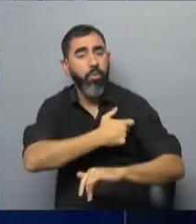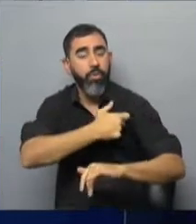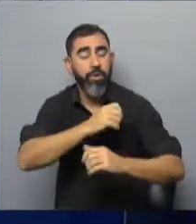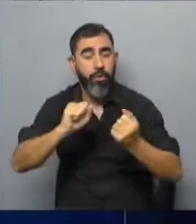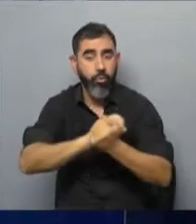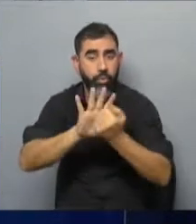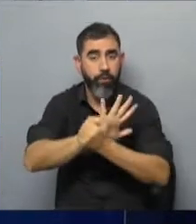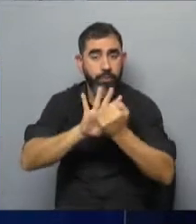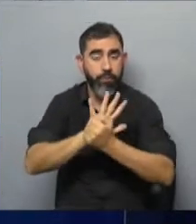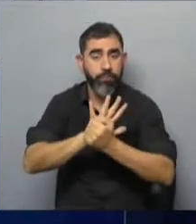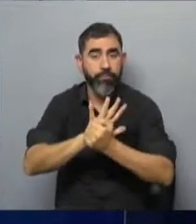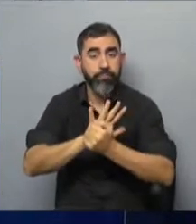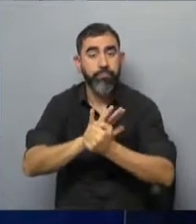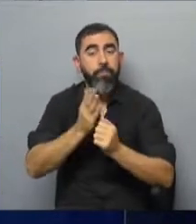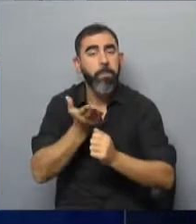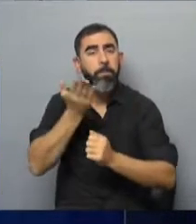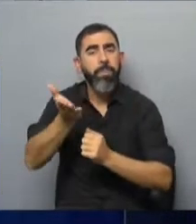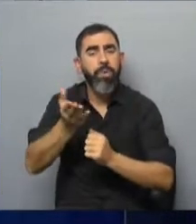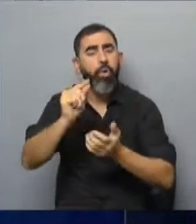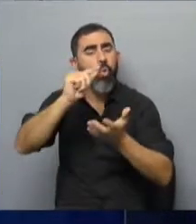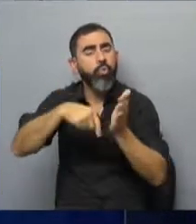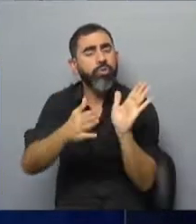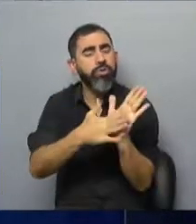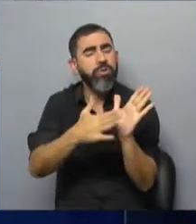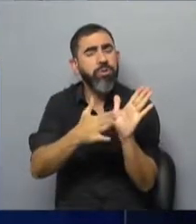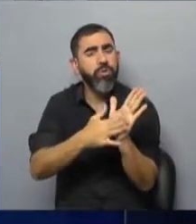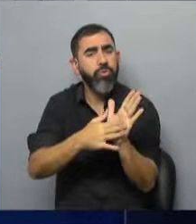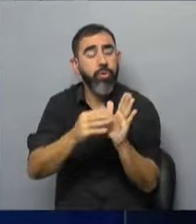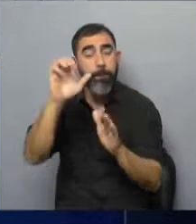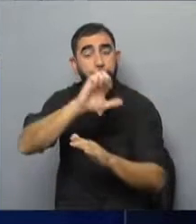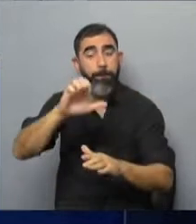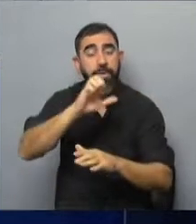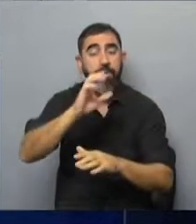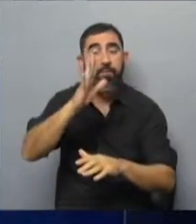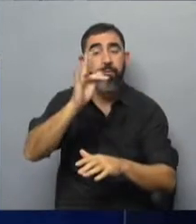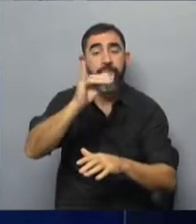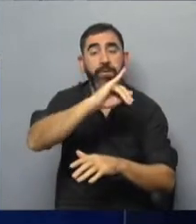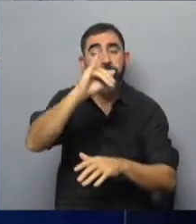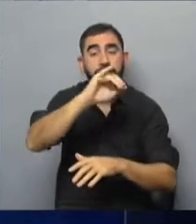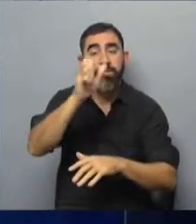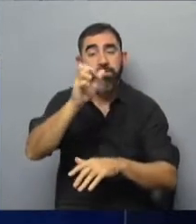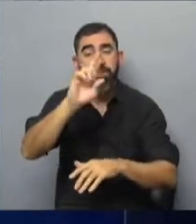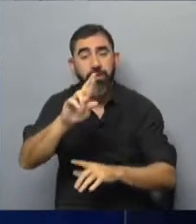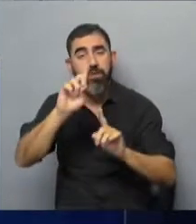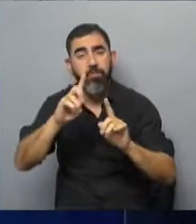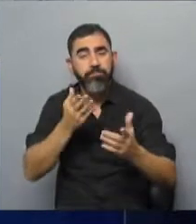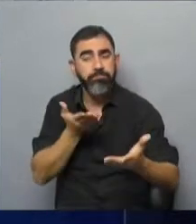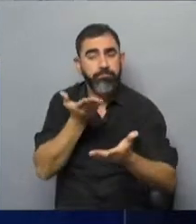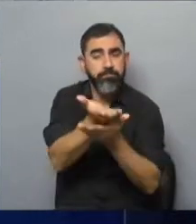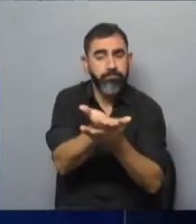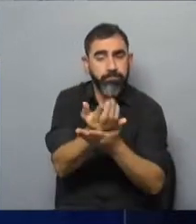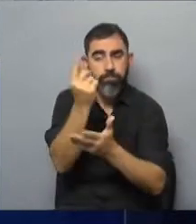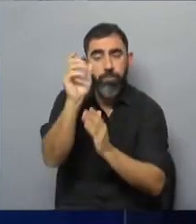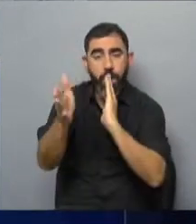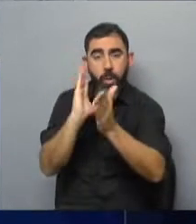el COVID-19, donde se solicitan los contratos firmados con la empresa Pfizer, a partir de lo que fue un recurso presentado por